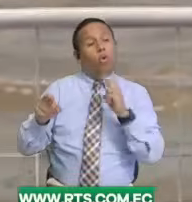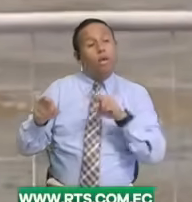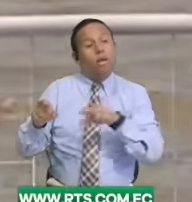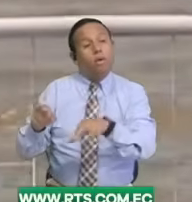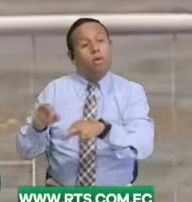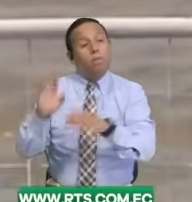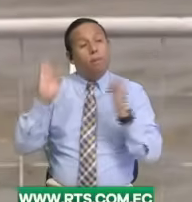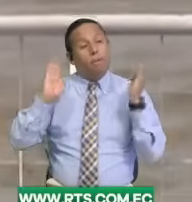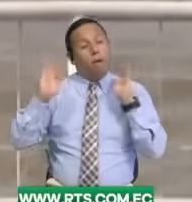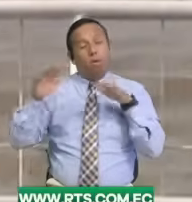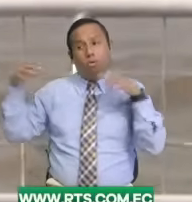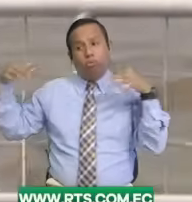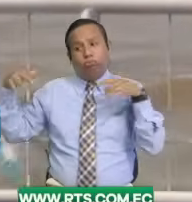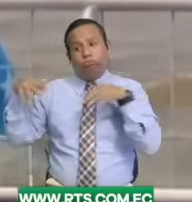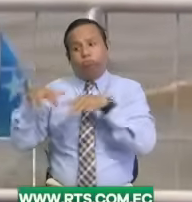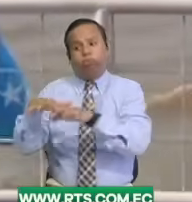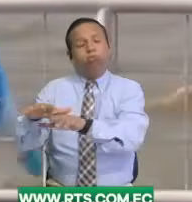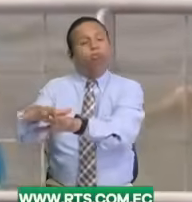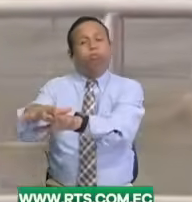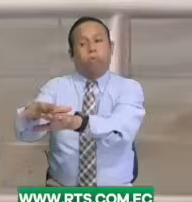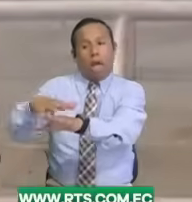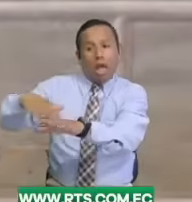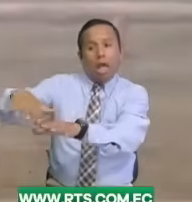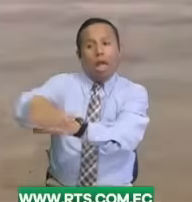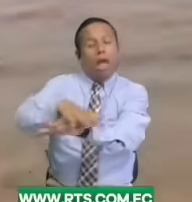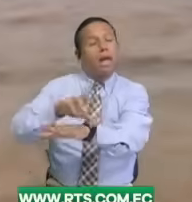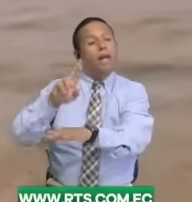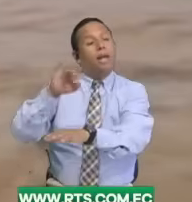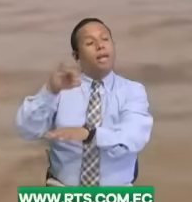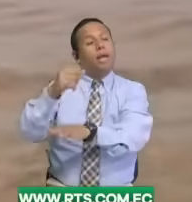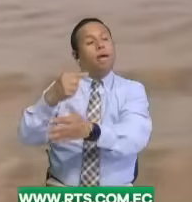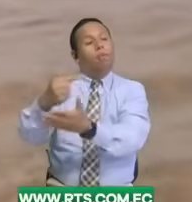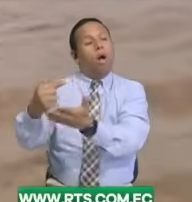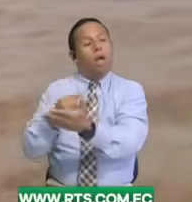dos ríos se unen y le dan vida a la ría Guayas. Le